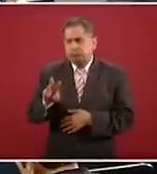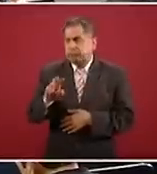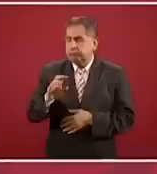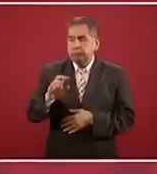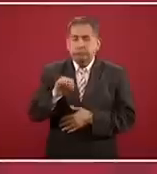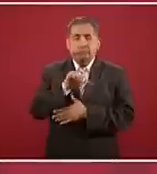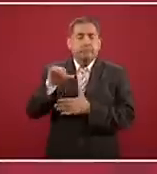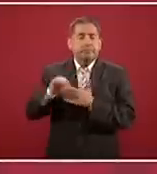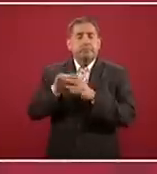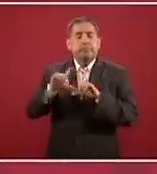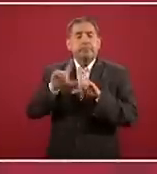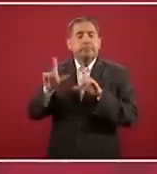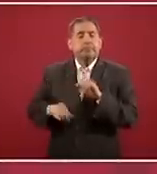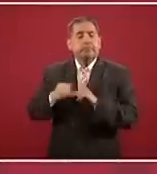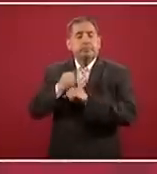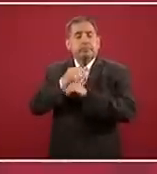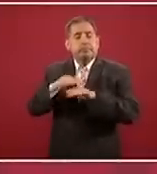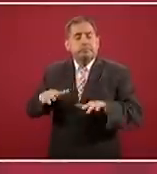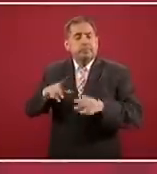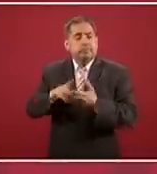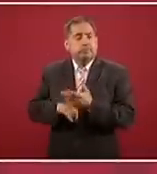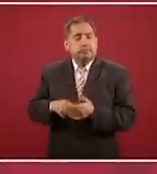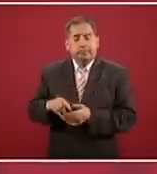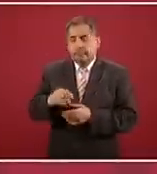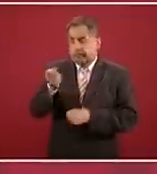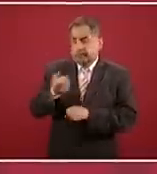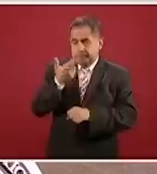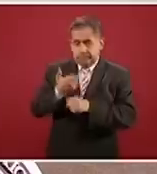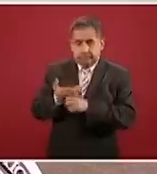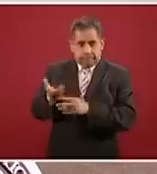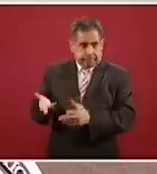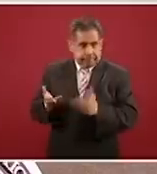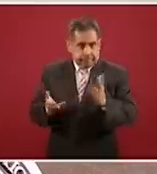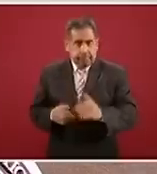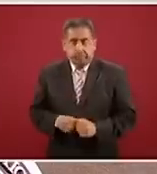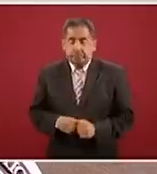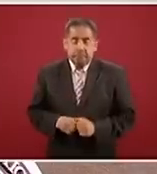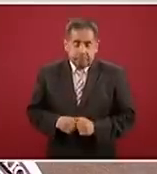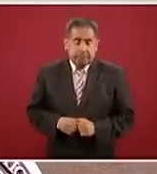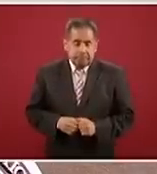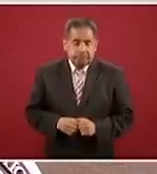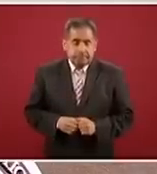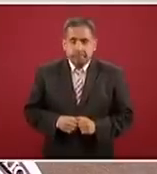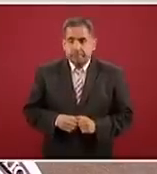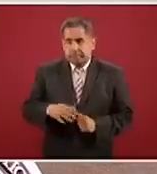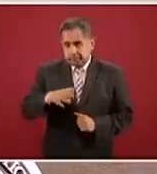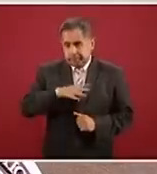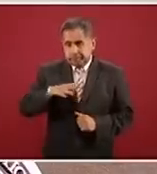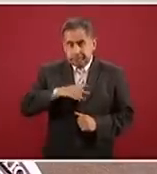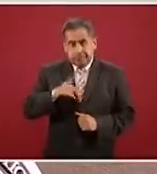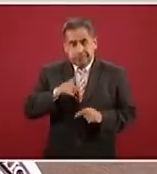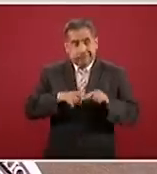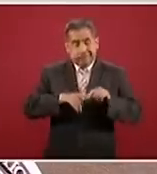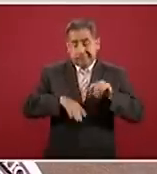Centro Nacional de Información del Secretariado. Efectivamente, tuvo un